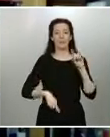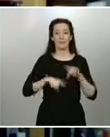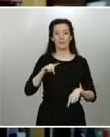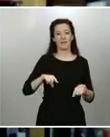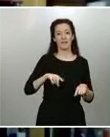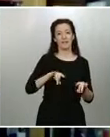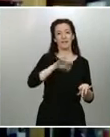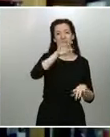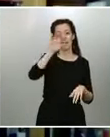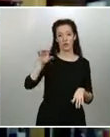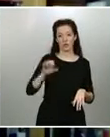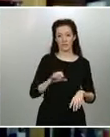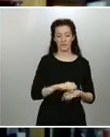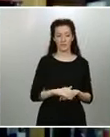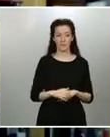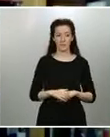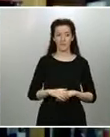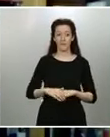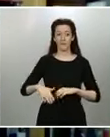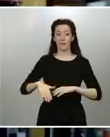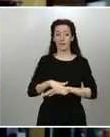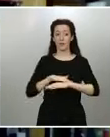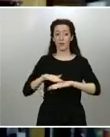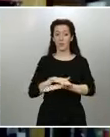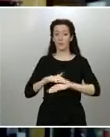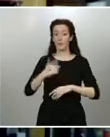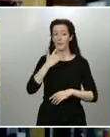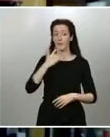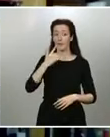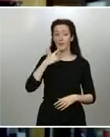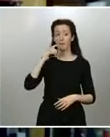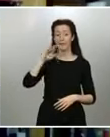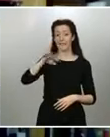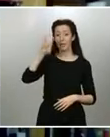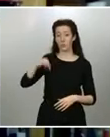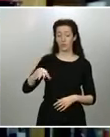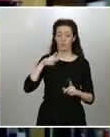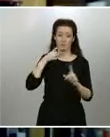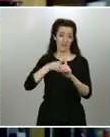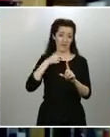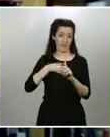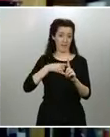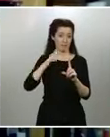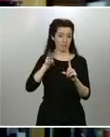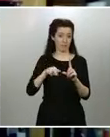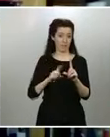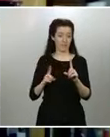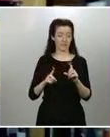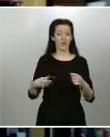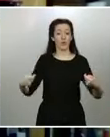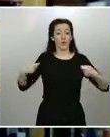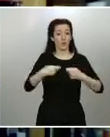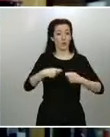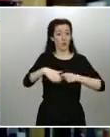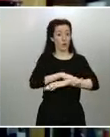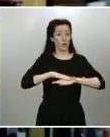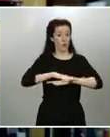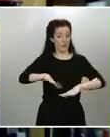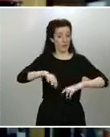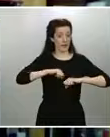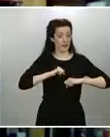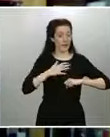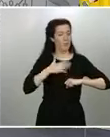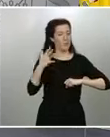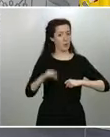referencia en cataluña y dentro de la nueva gobernanza estaría dispuesto a compartir su estatus de máxima autoridad con los